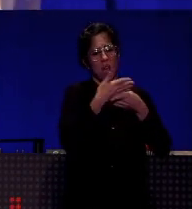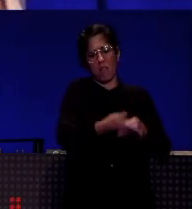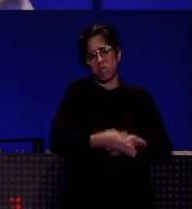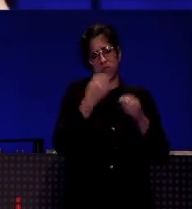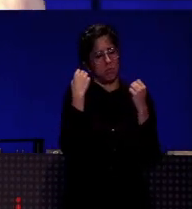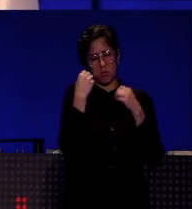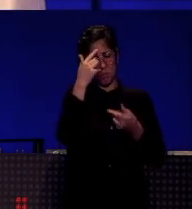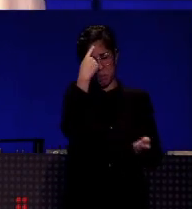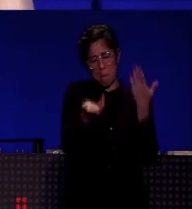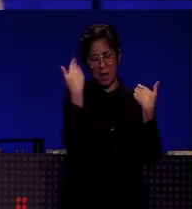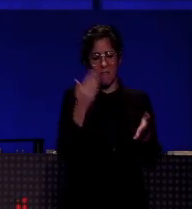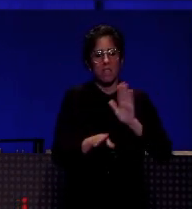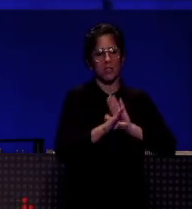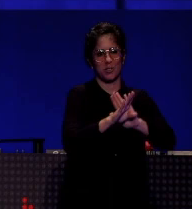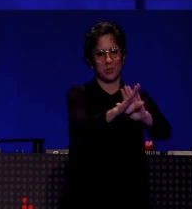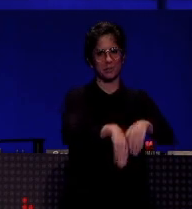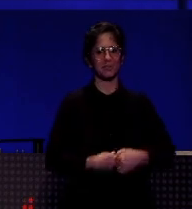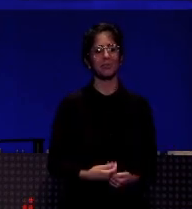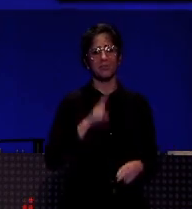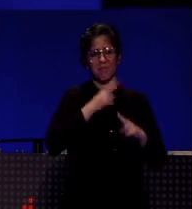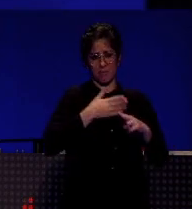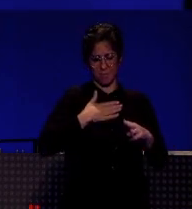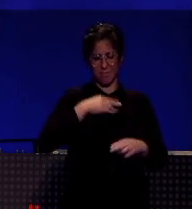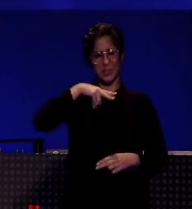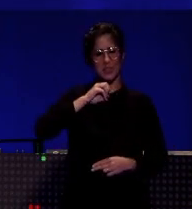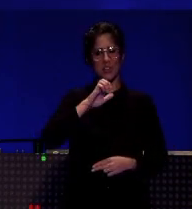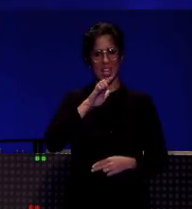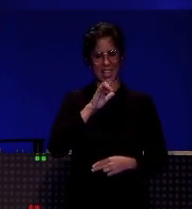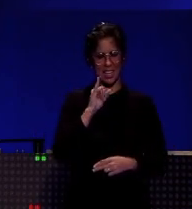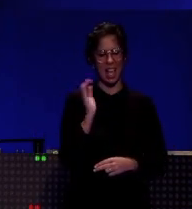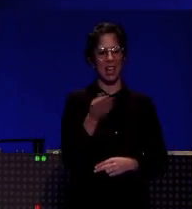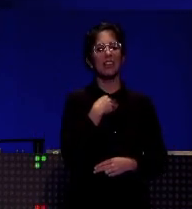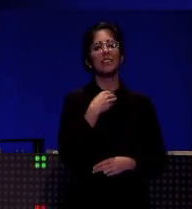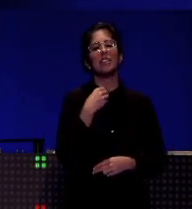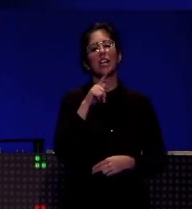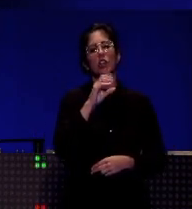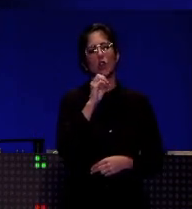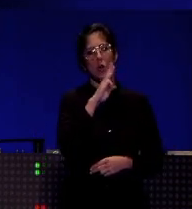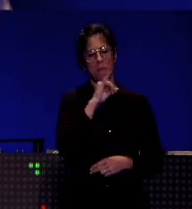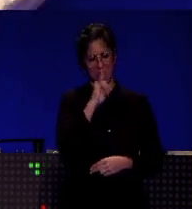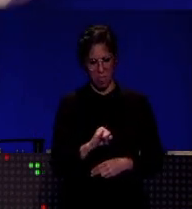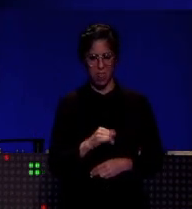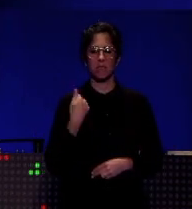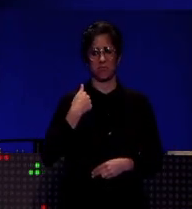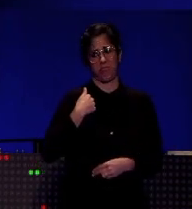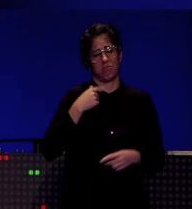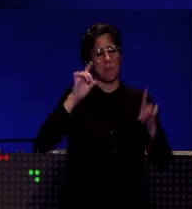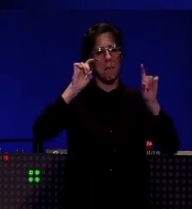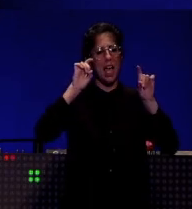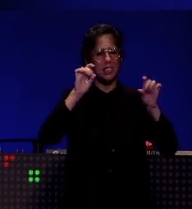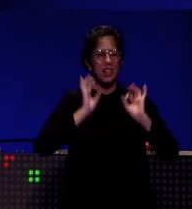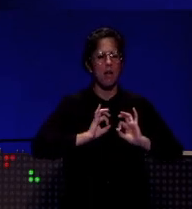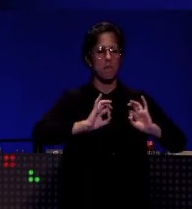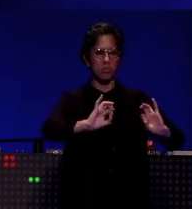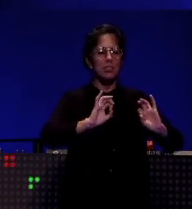noelia lópez como ya os han contado soy maestra especializada en audición y lenguaje mi verdadera vocación por eso toda mi